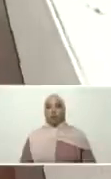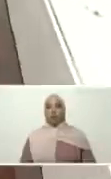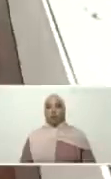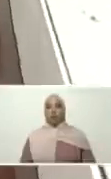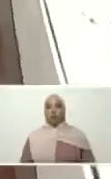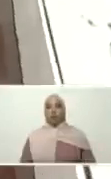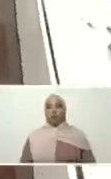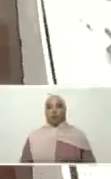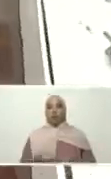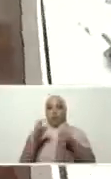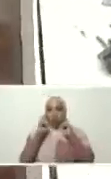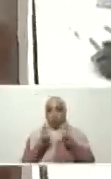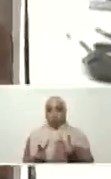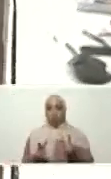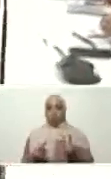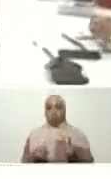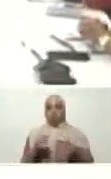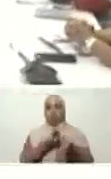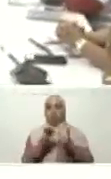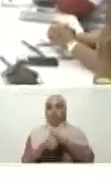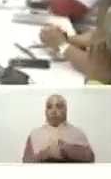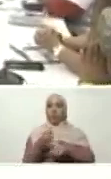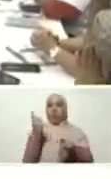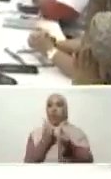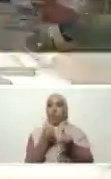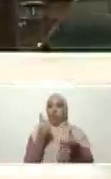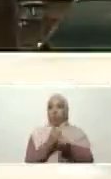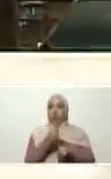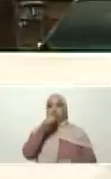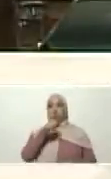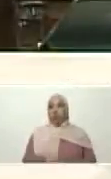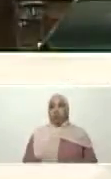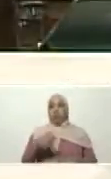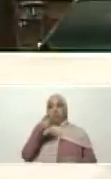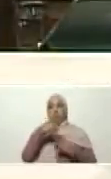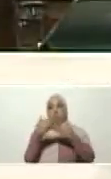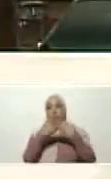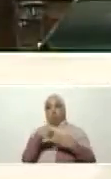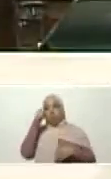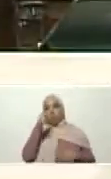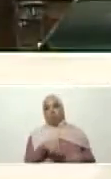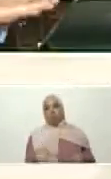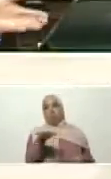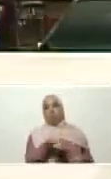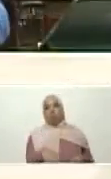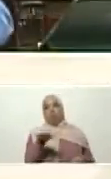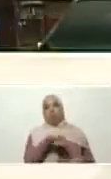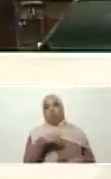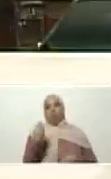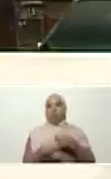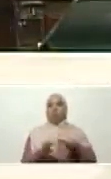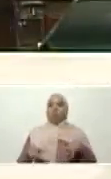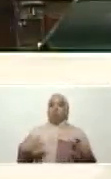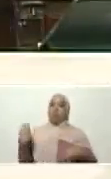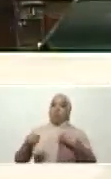Para que se le den y se le transfieran las competencias todas al poder popular y poder comunal. ¿Cuándo lo vamos a